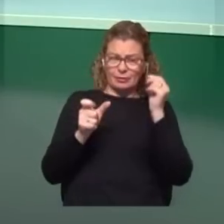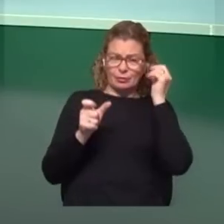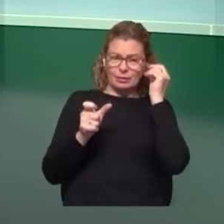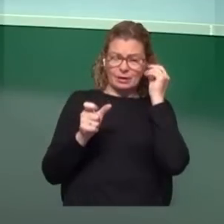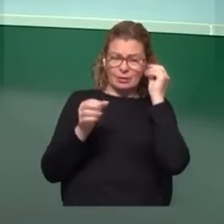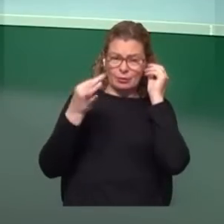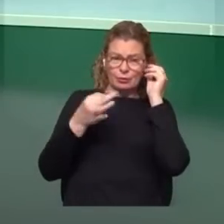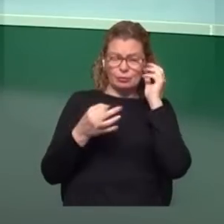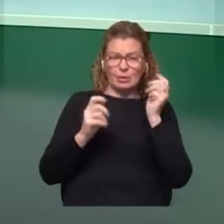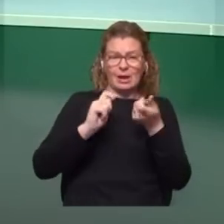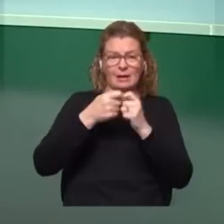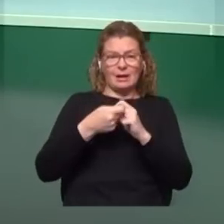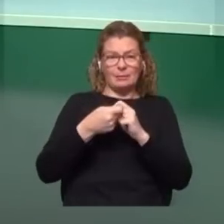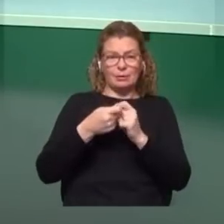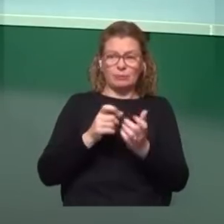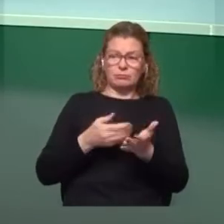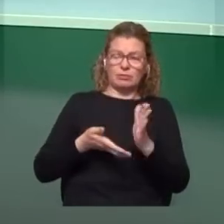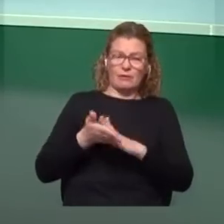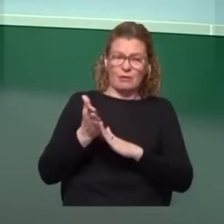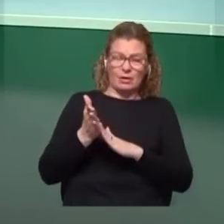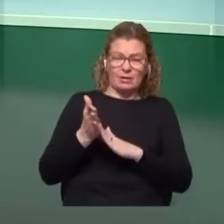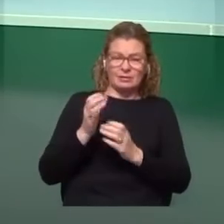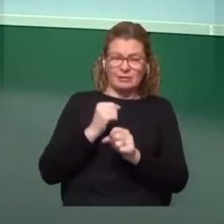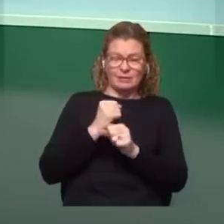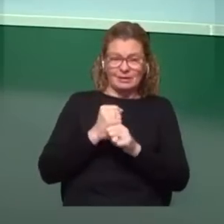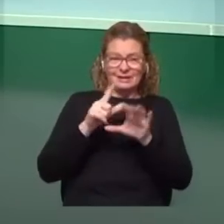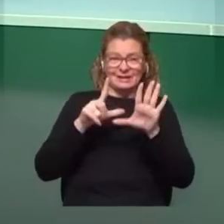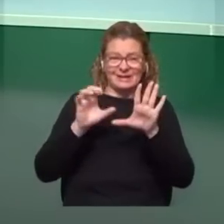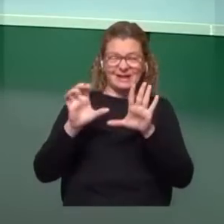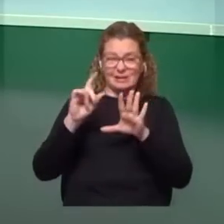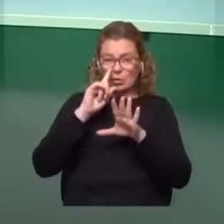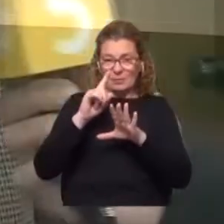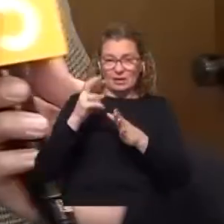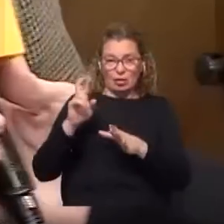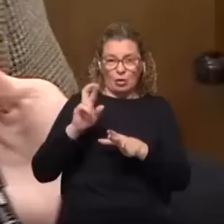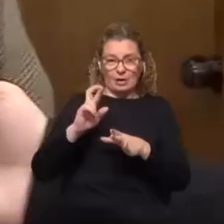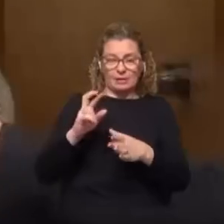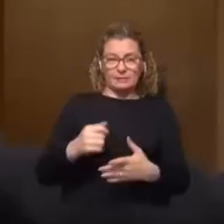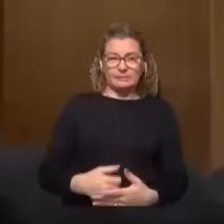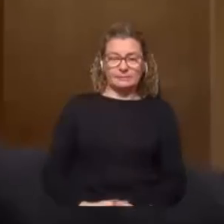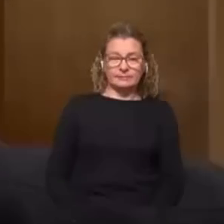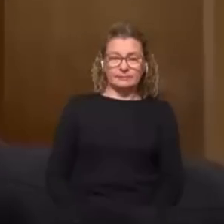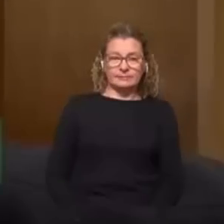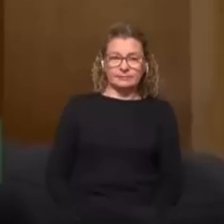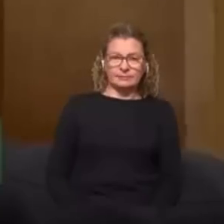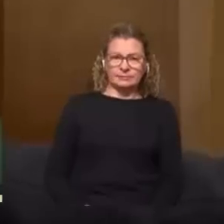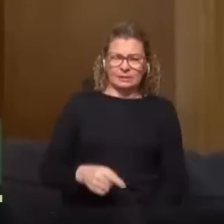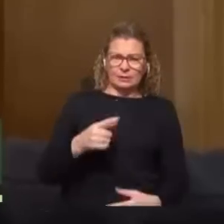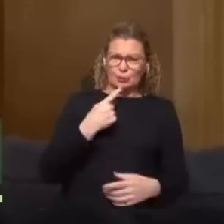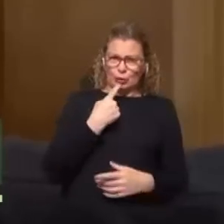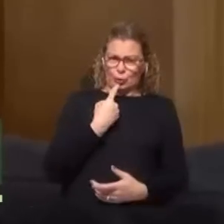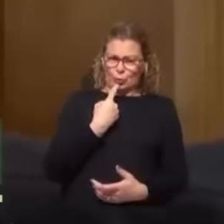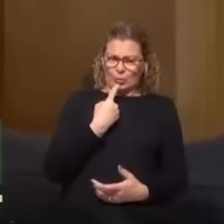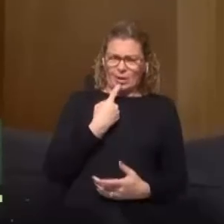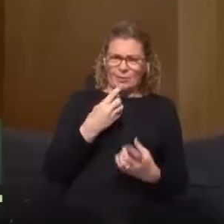justamente a cambio de ese retiro cobrará unos 700 mil dólares es una inquietud